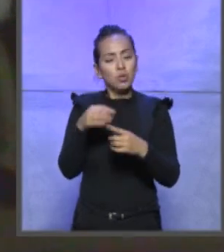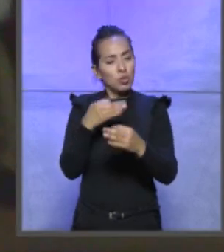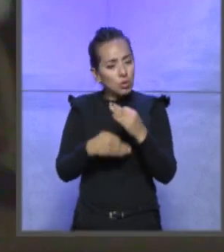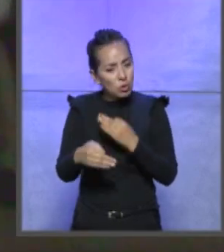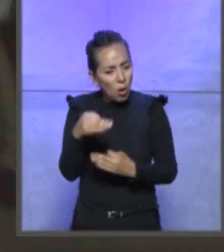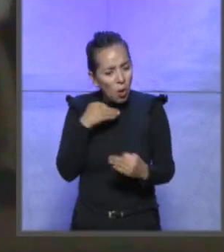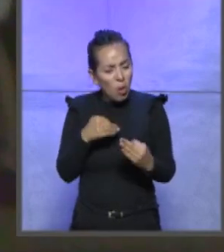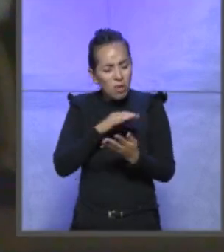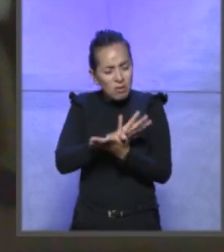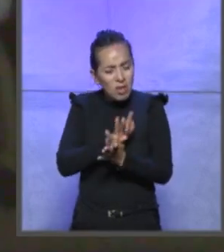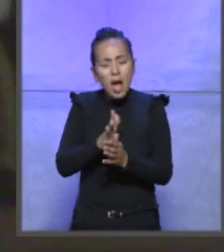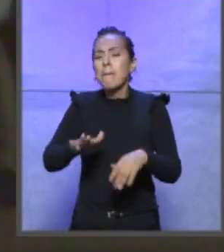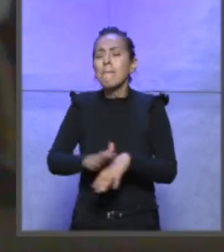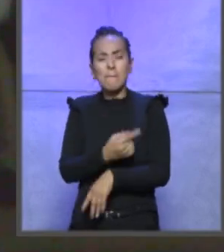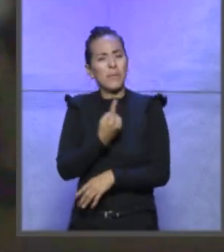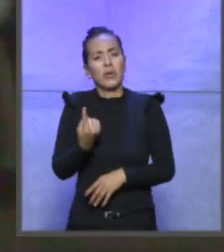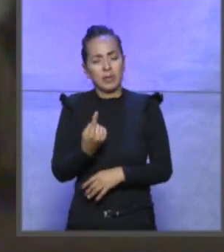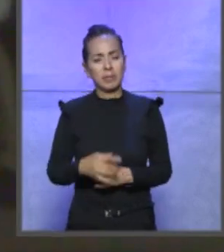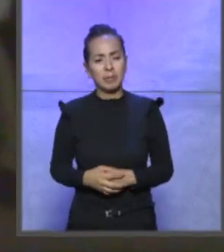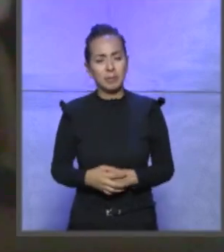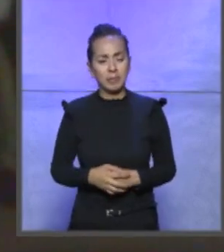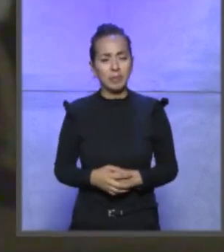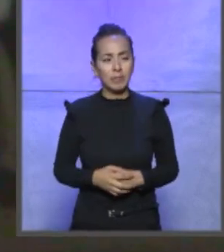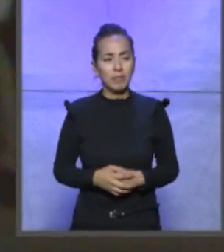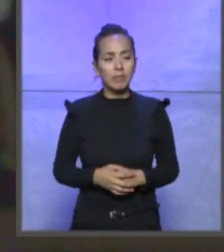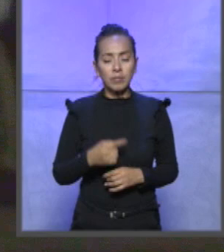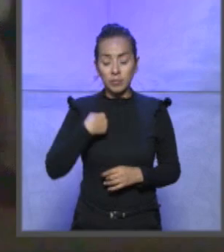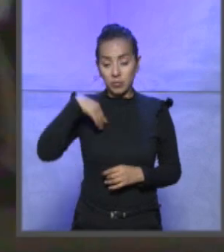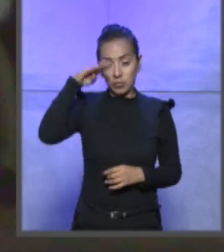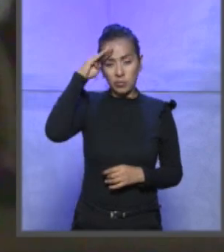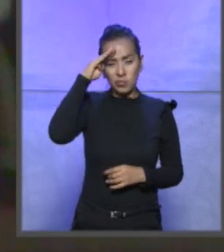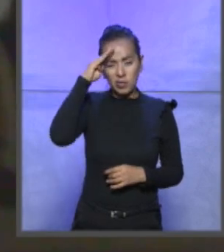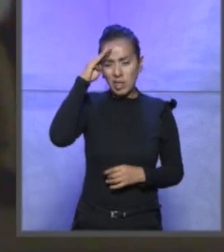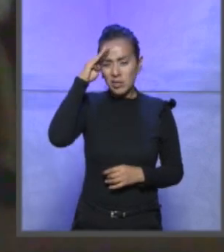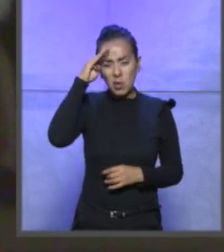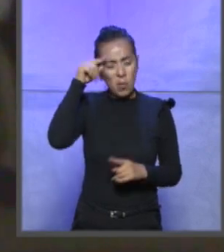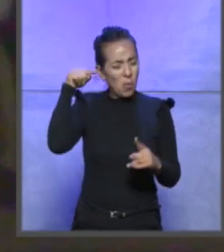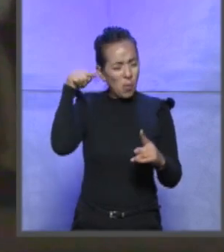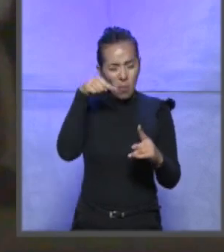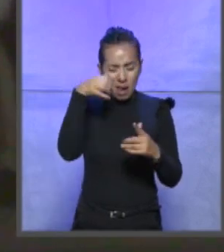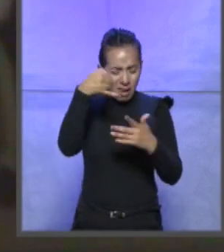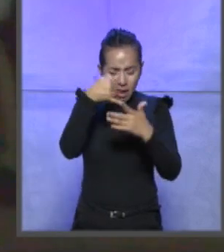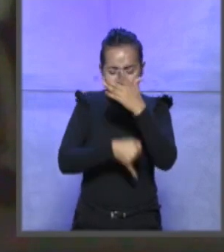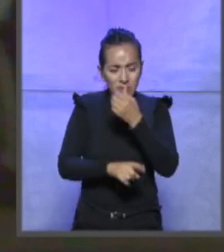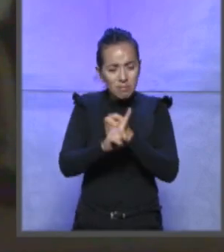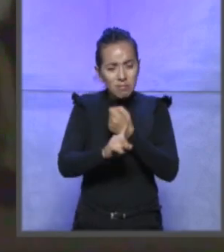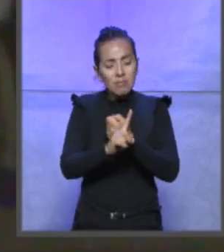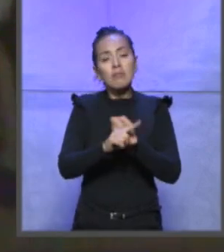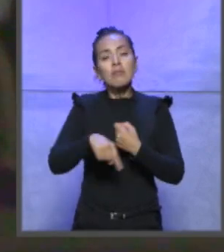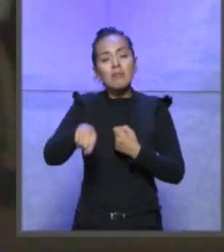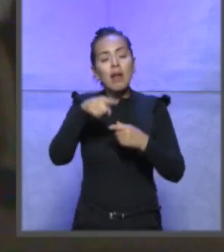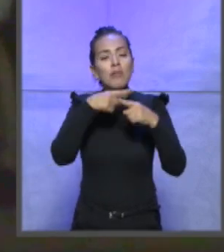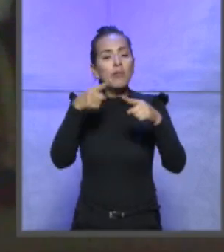somos discriminados. ¿Y por qué lo somos? Bueno, yo pienso que el problema radica en las diferentes